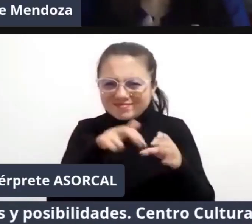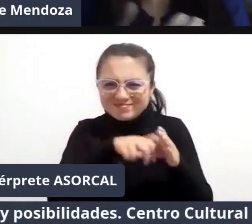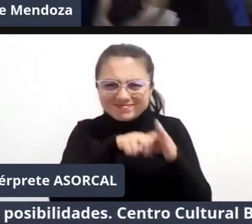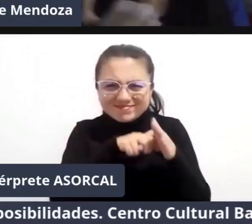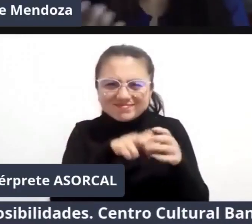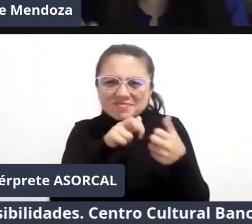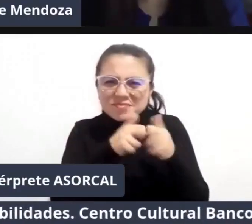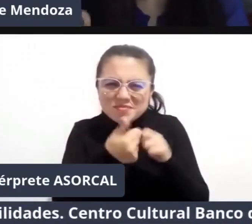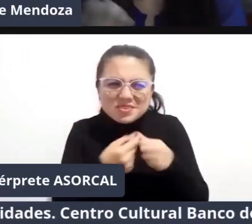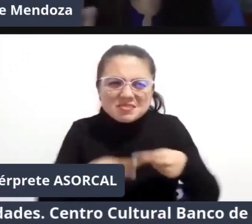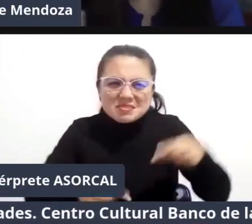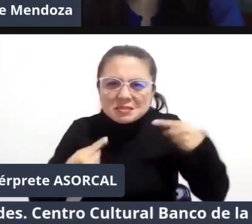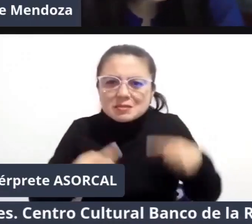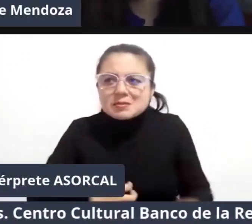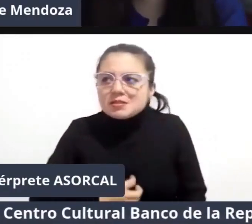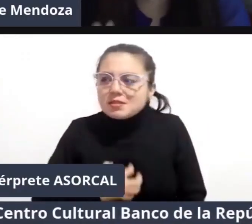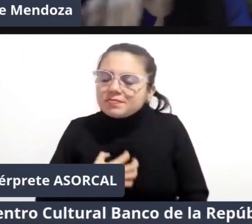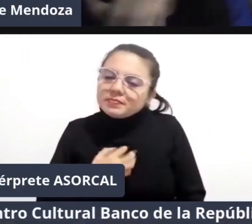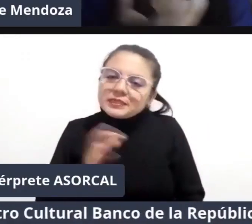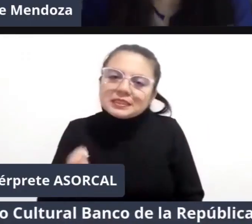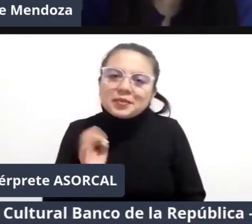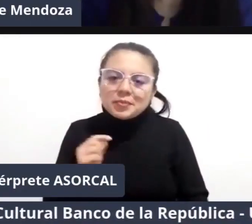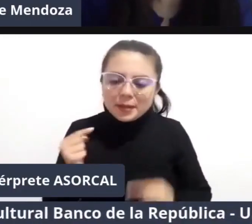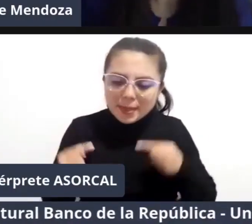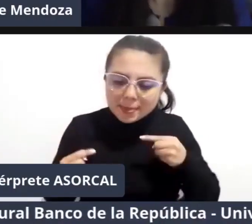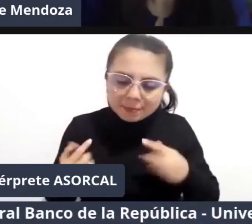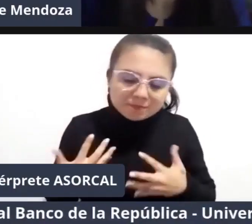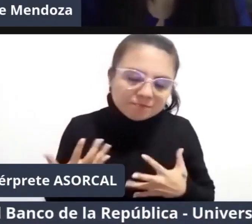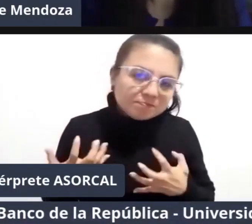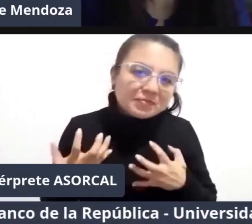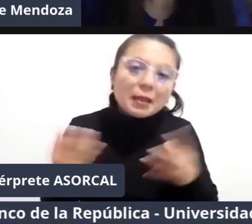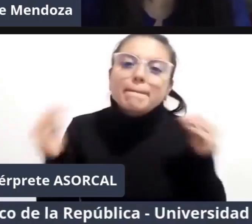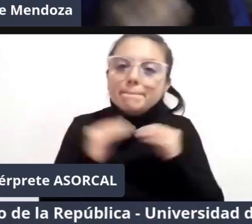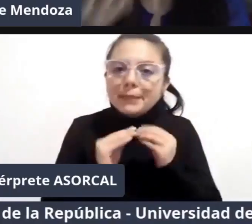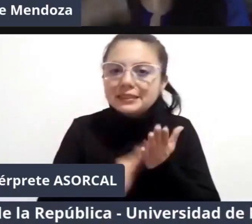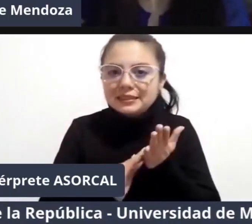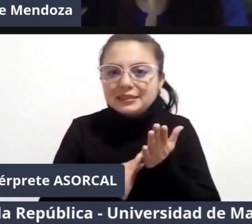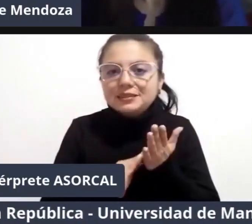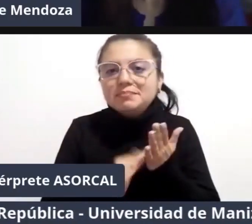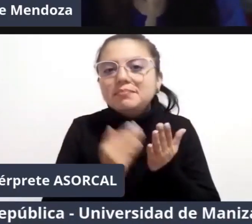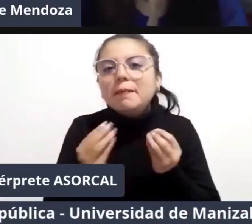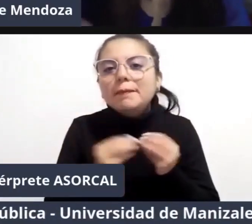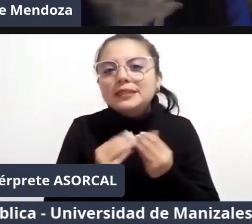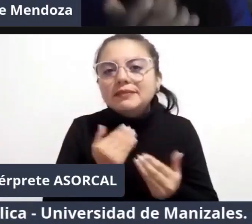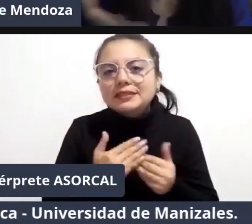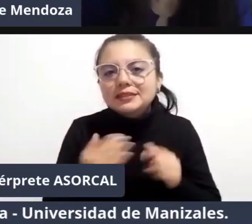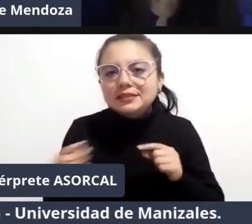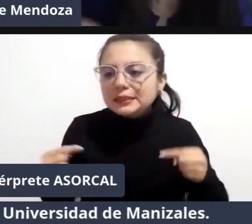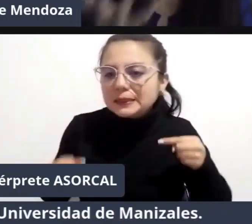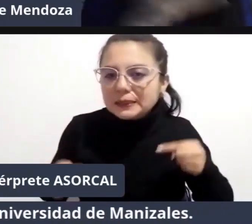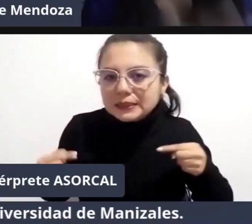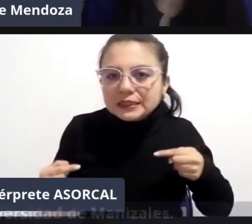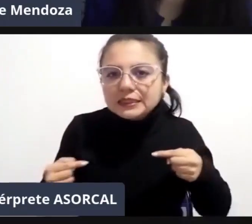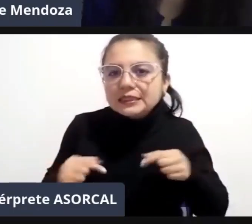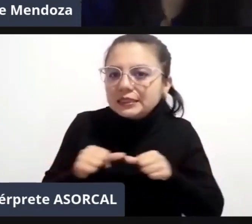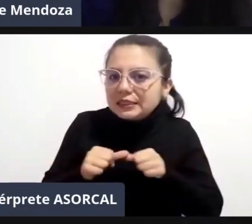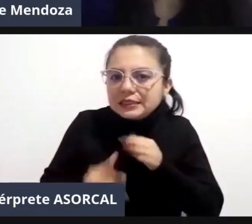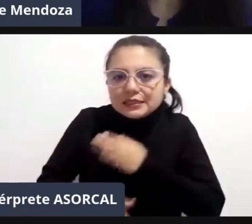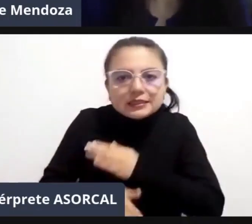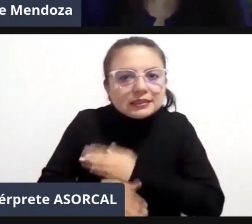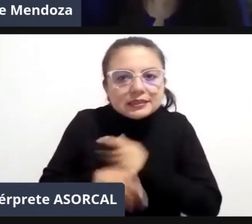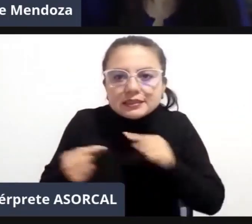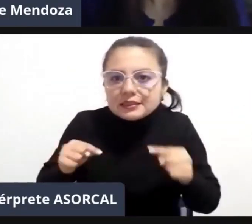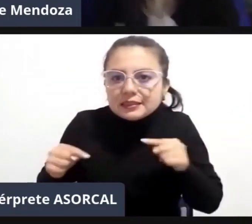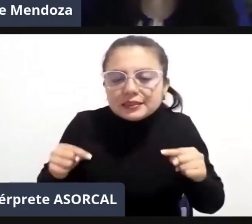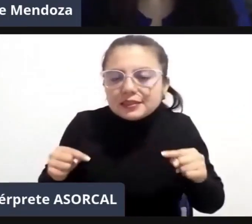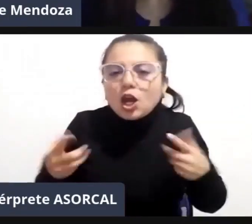encontramos más rápido el camino hacia el conflicto que hacia el camino de la solución del conflicto, de permanecer en el conflicto que a buscarle la